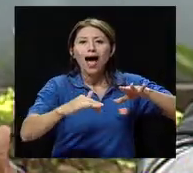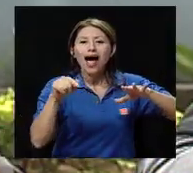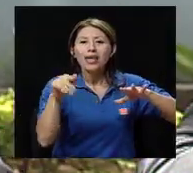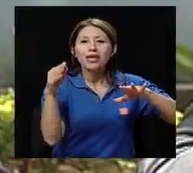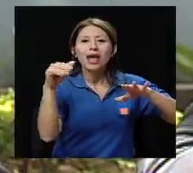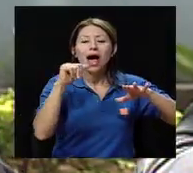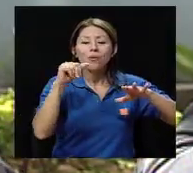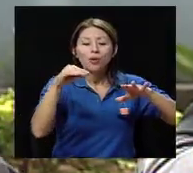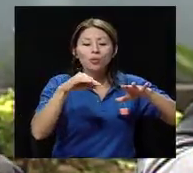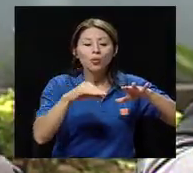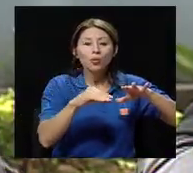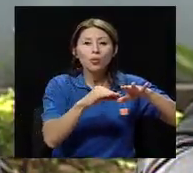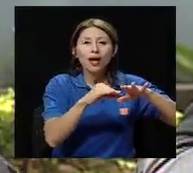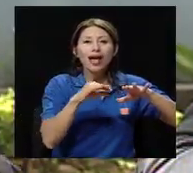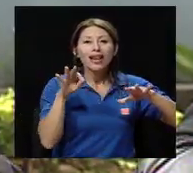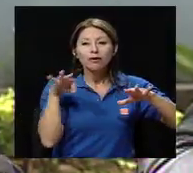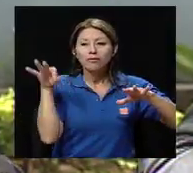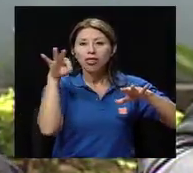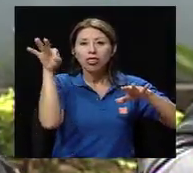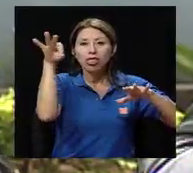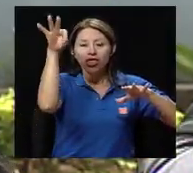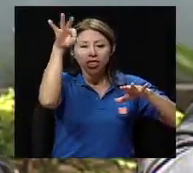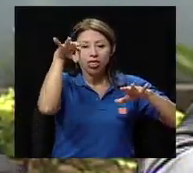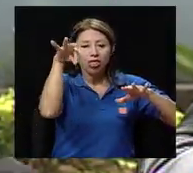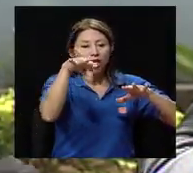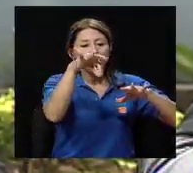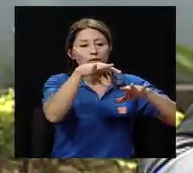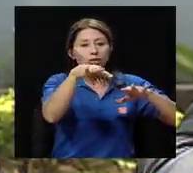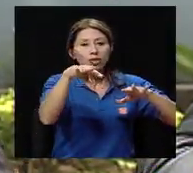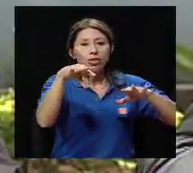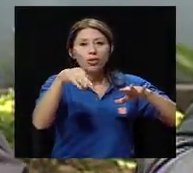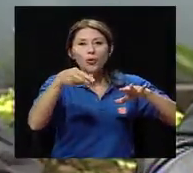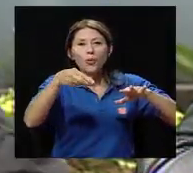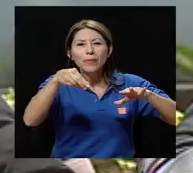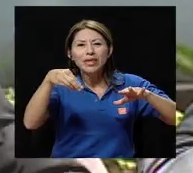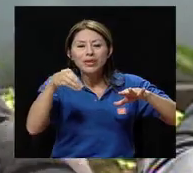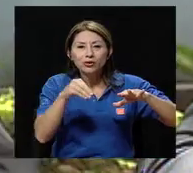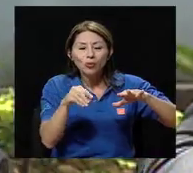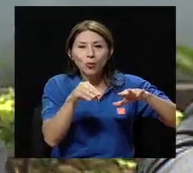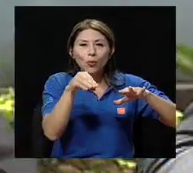huevos alrededor. Entonces, la gente pierde un poquito de vista de eso porque lo confunde con el charco. El